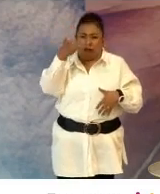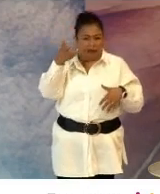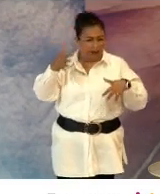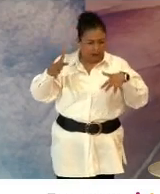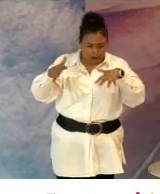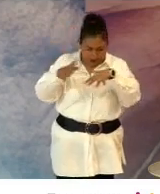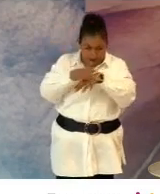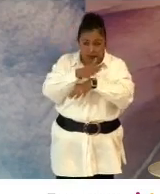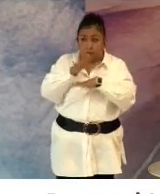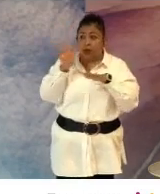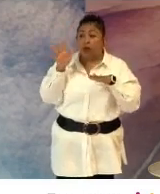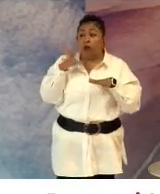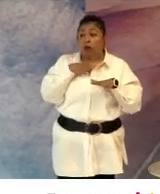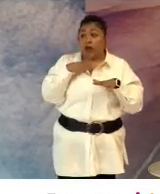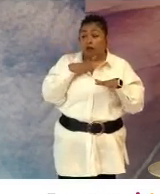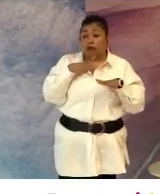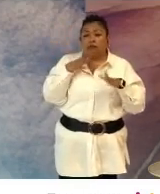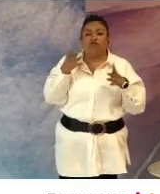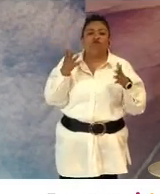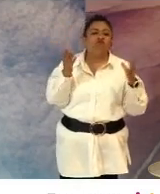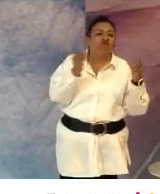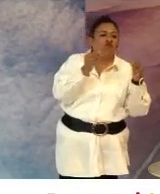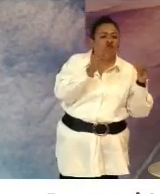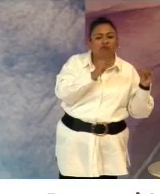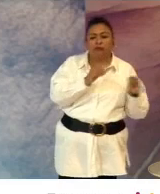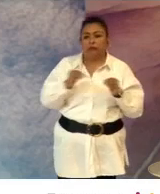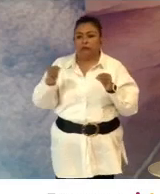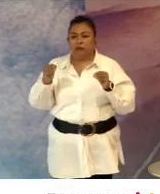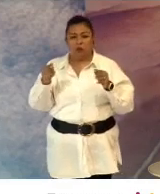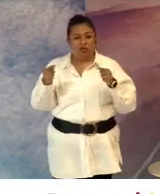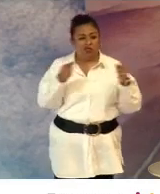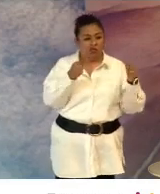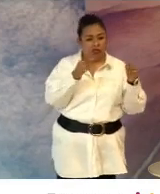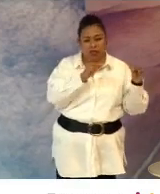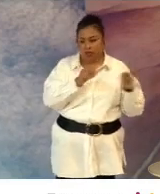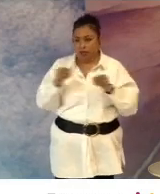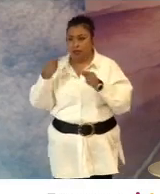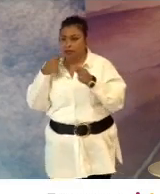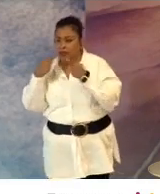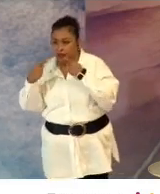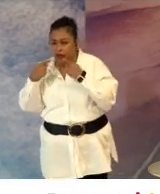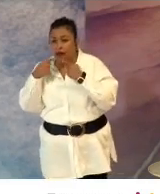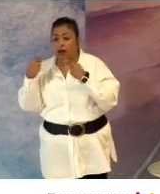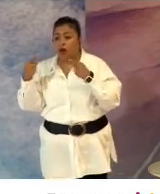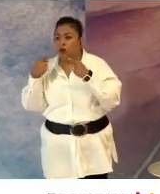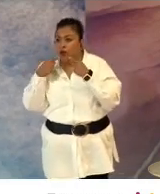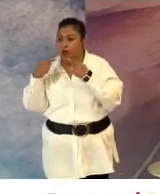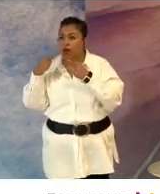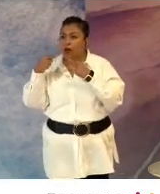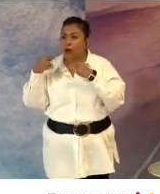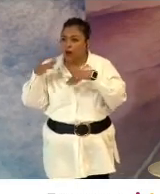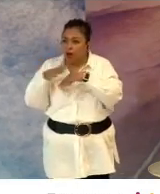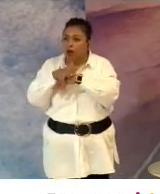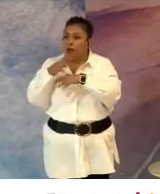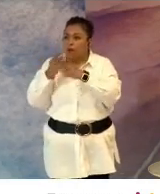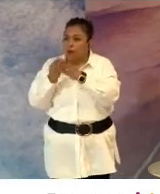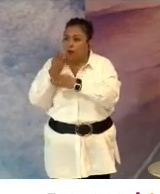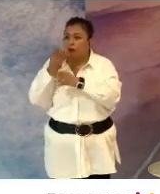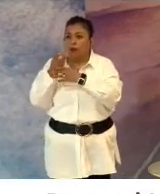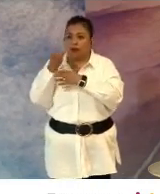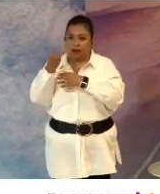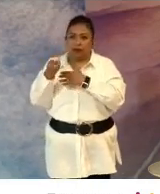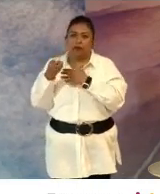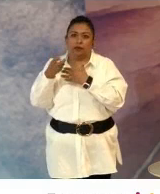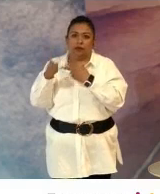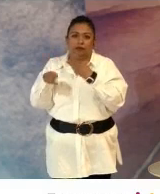y si nos movemos del debate al diálogo y a un diálogo regenerativo, es la siguiente